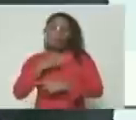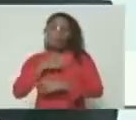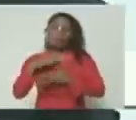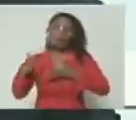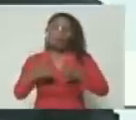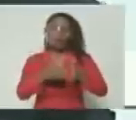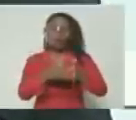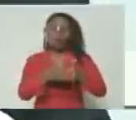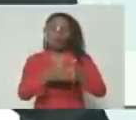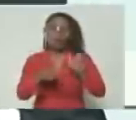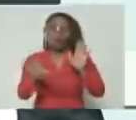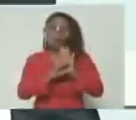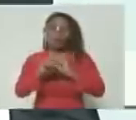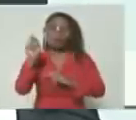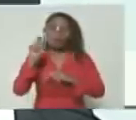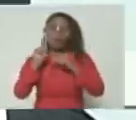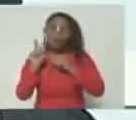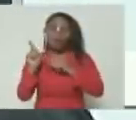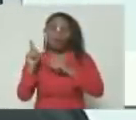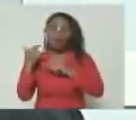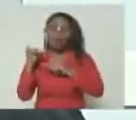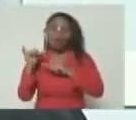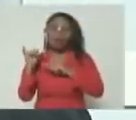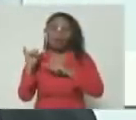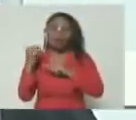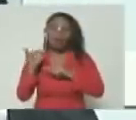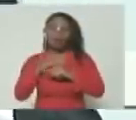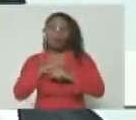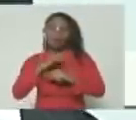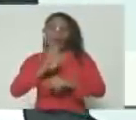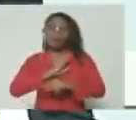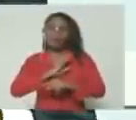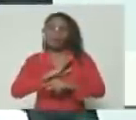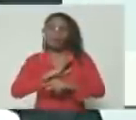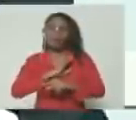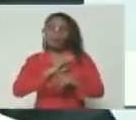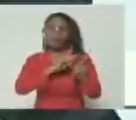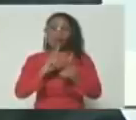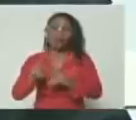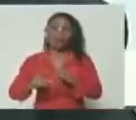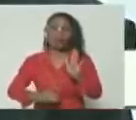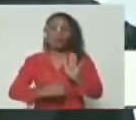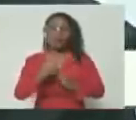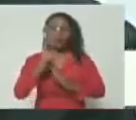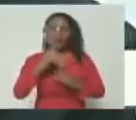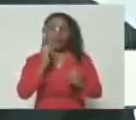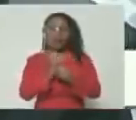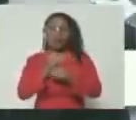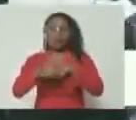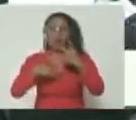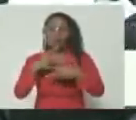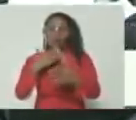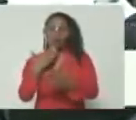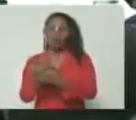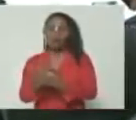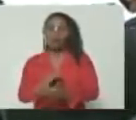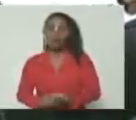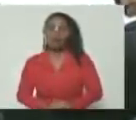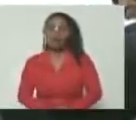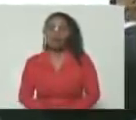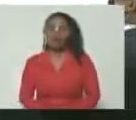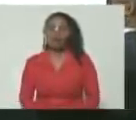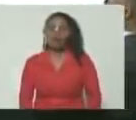es constitucional y ahí está nuestro propio plan de desarrollo de trabajo político. Muchísimas gracias.